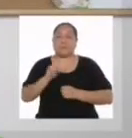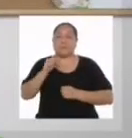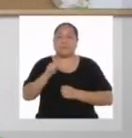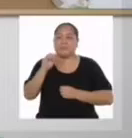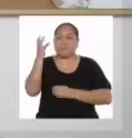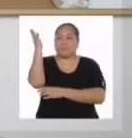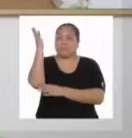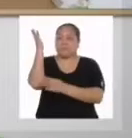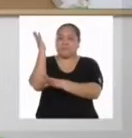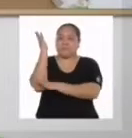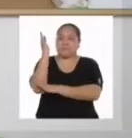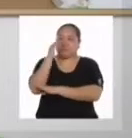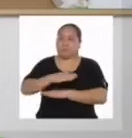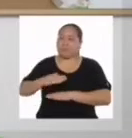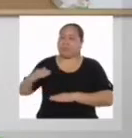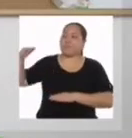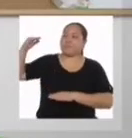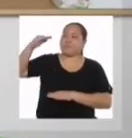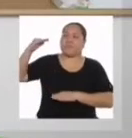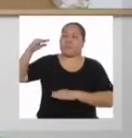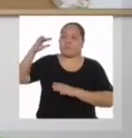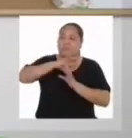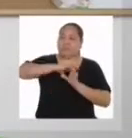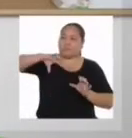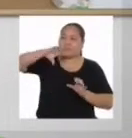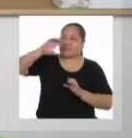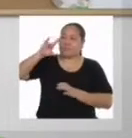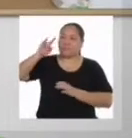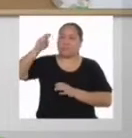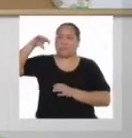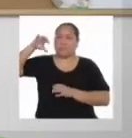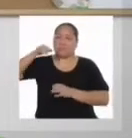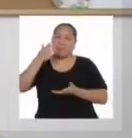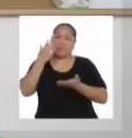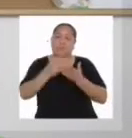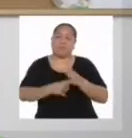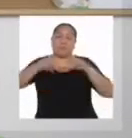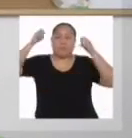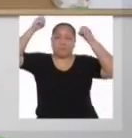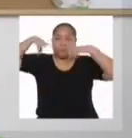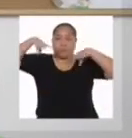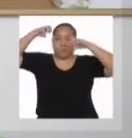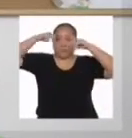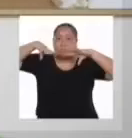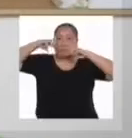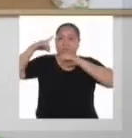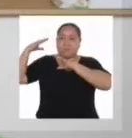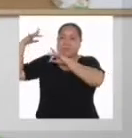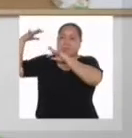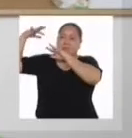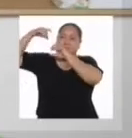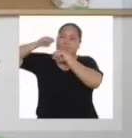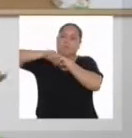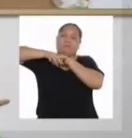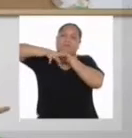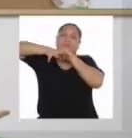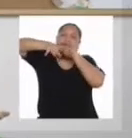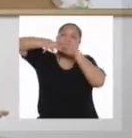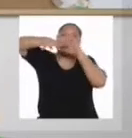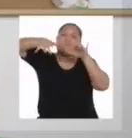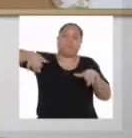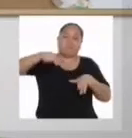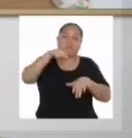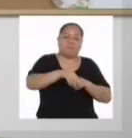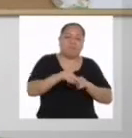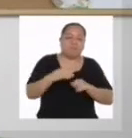se deforesta en la parte alta de la cuenca, es posible que en épocas de lluvias se produzcan inundaciones en